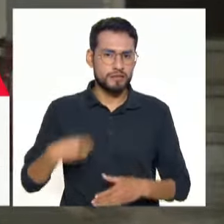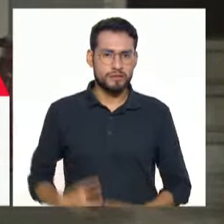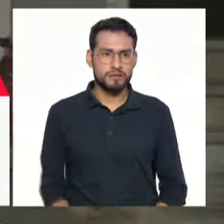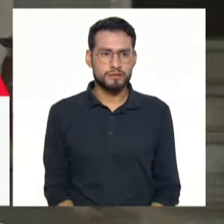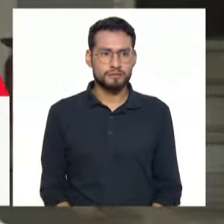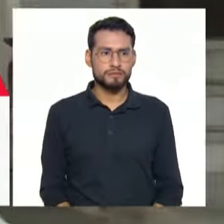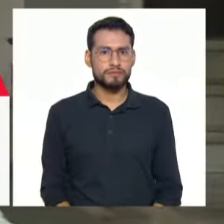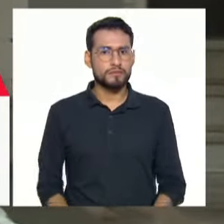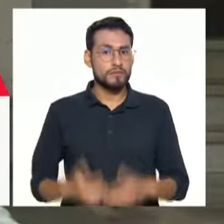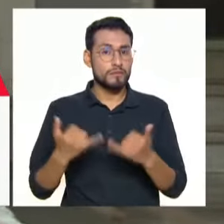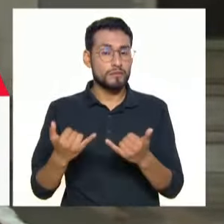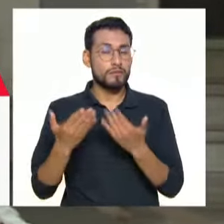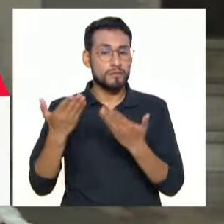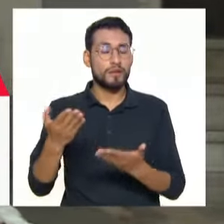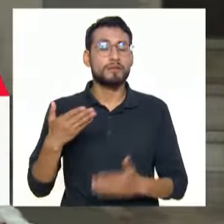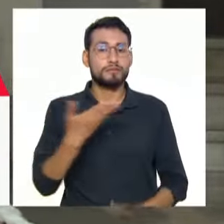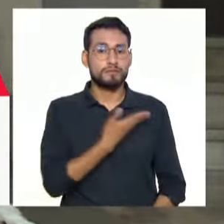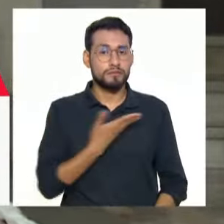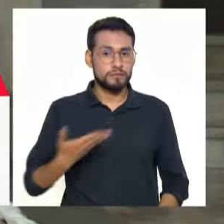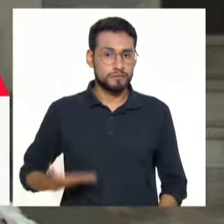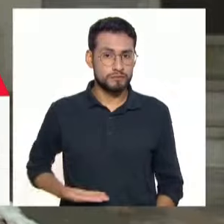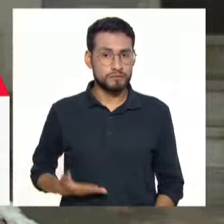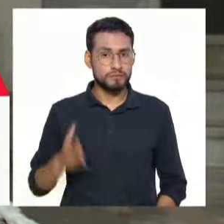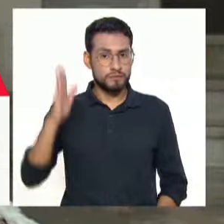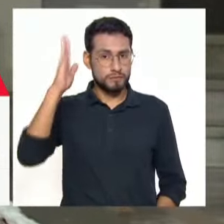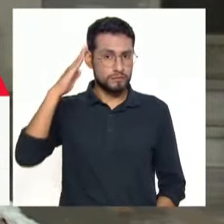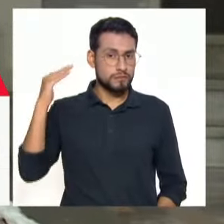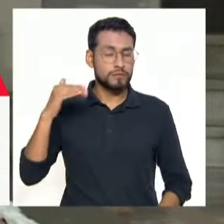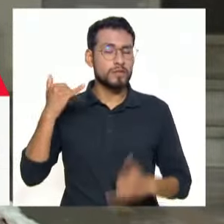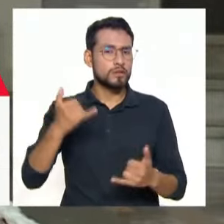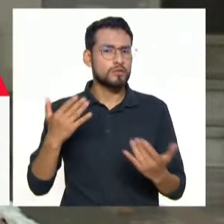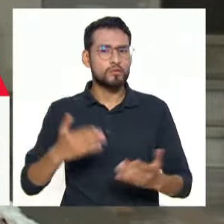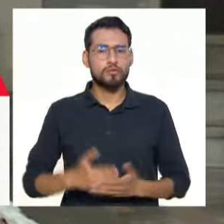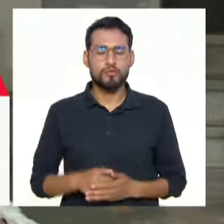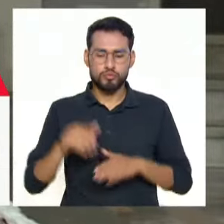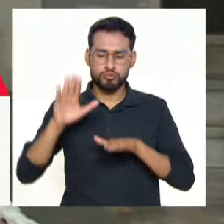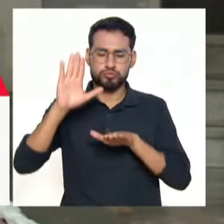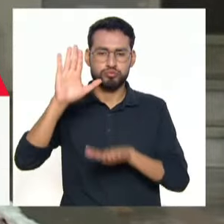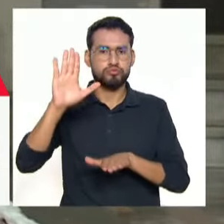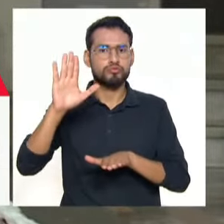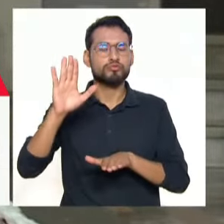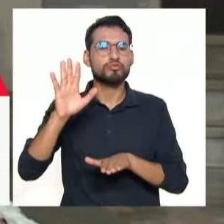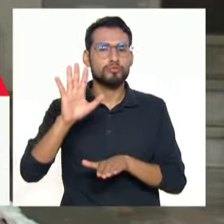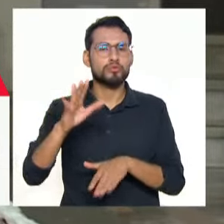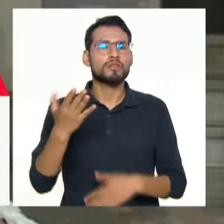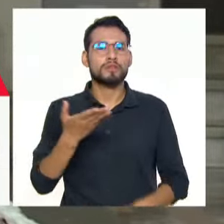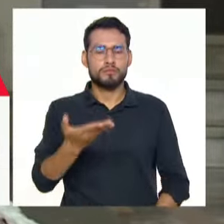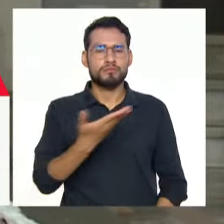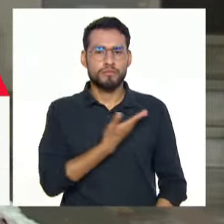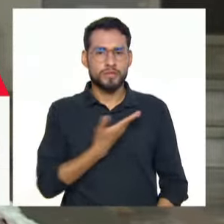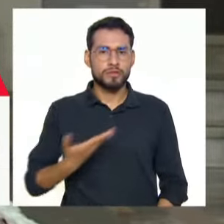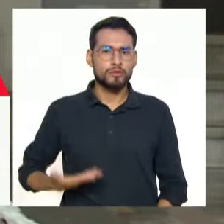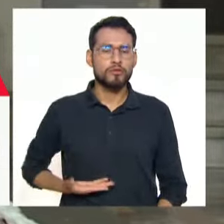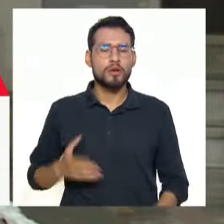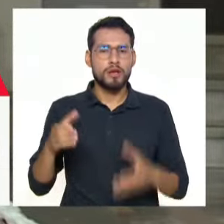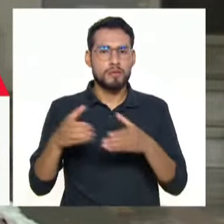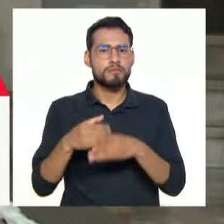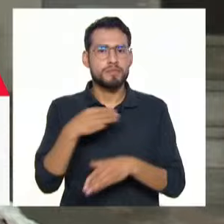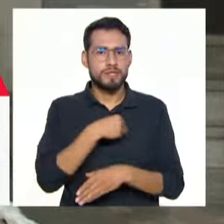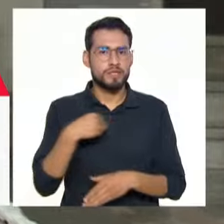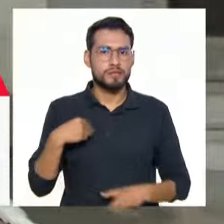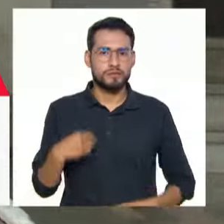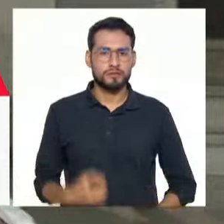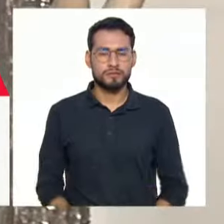Acto seguido, la señora Presidenta de la República procederá a tomar juramento de estilo al señor Presidente del Consejo de